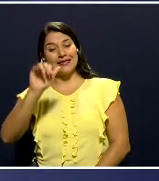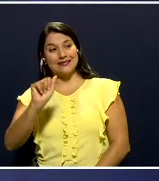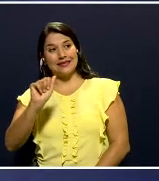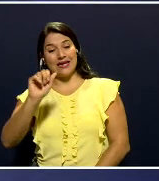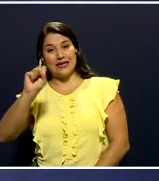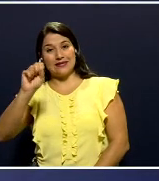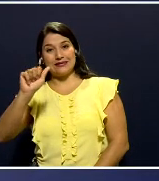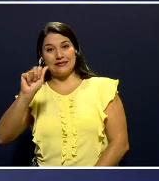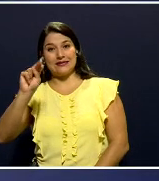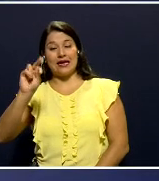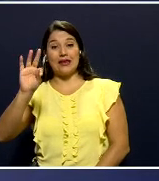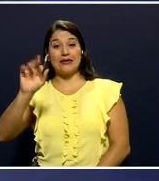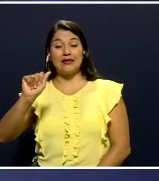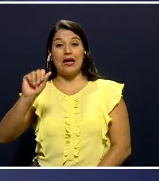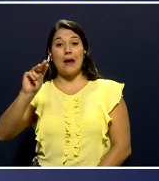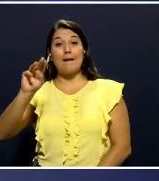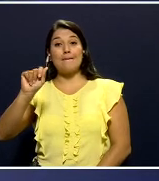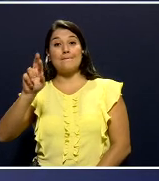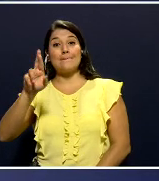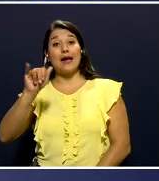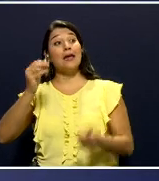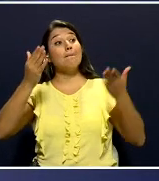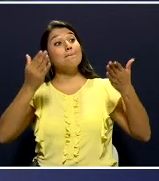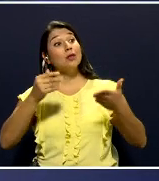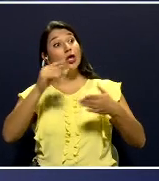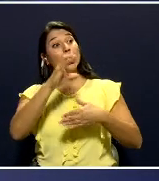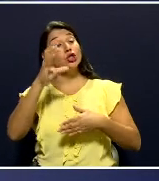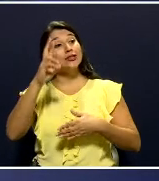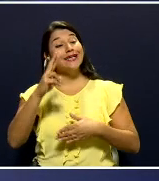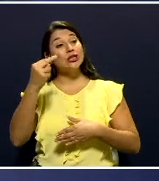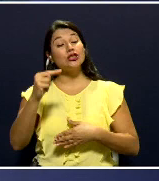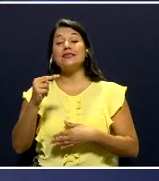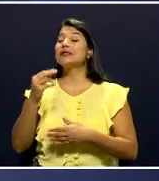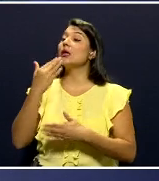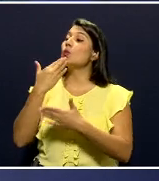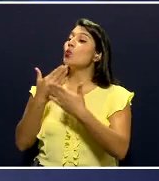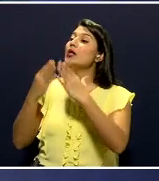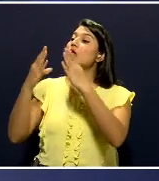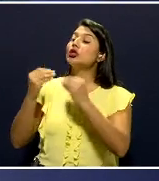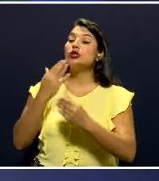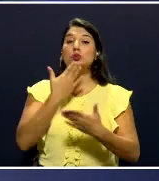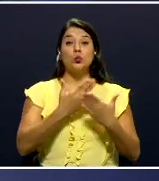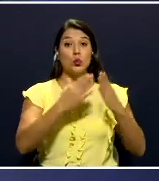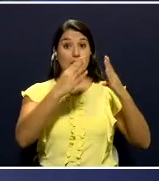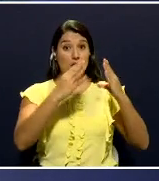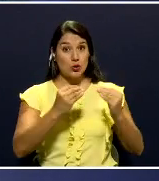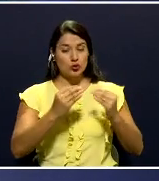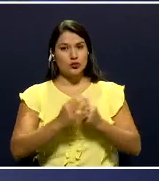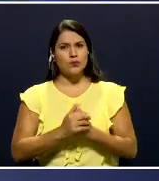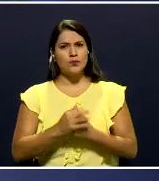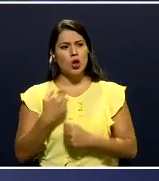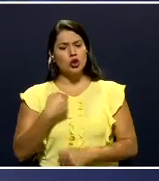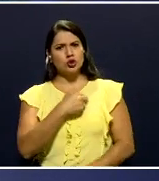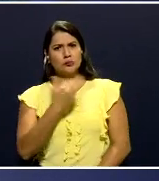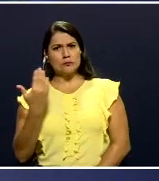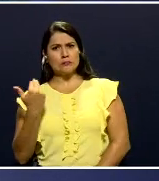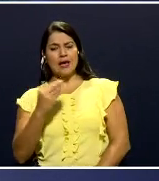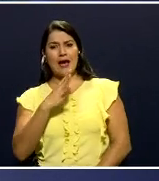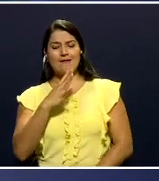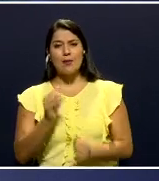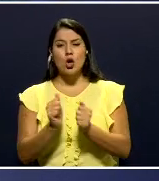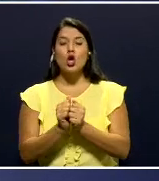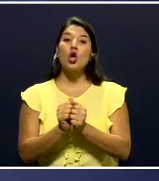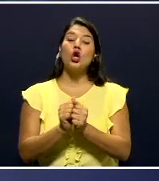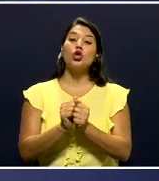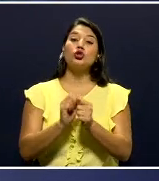Noticias. Buenas noches. Buenas noches, doctor. En estos días hablamos del coronavirus a